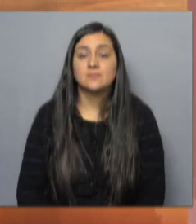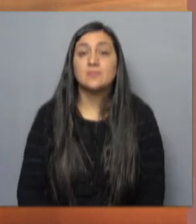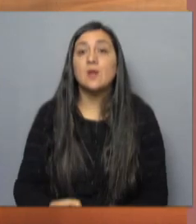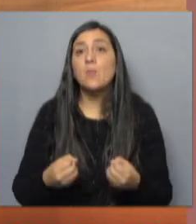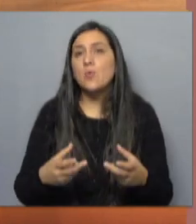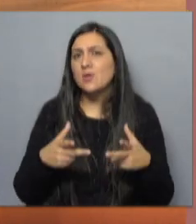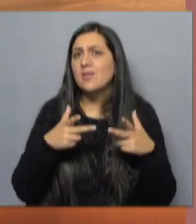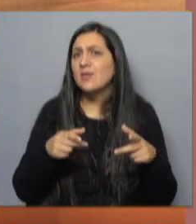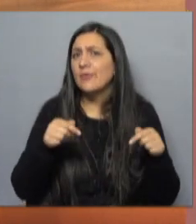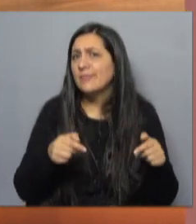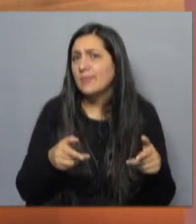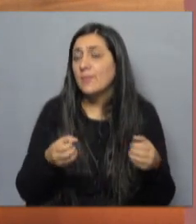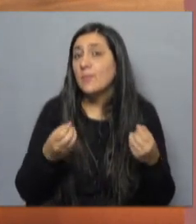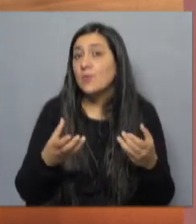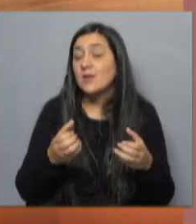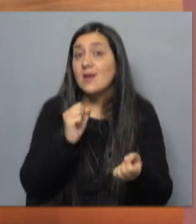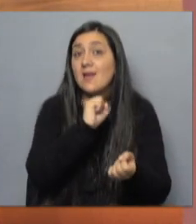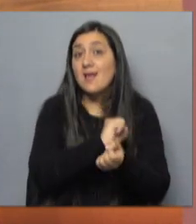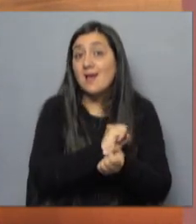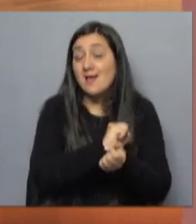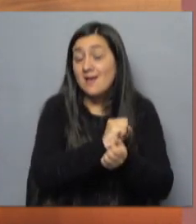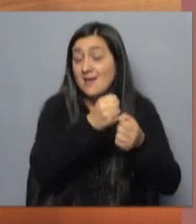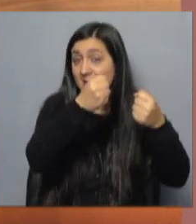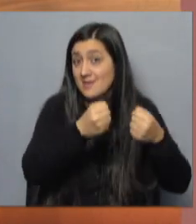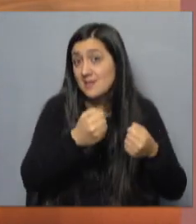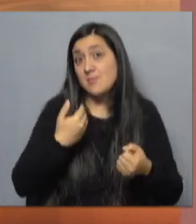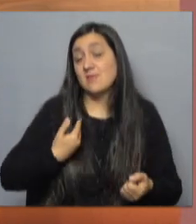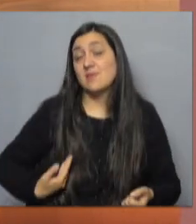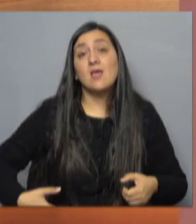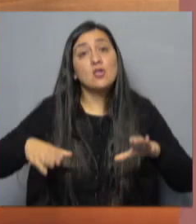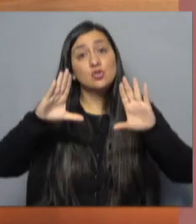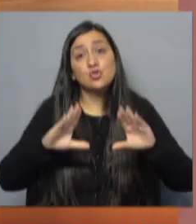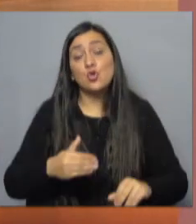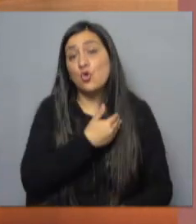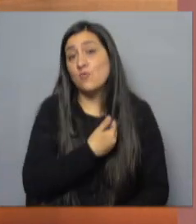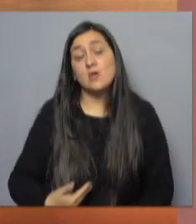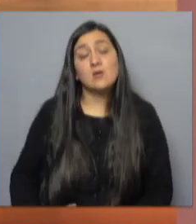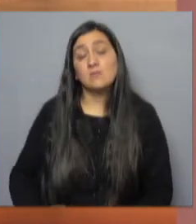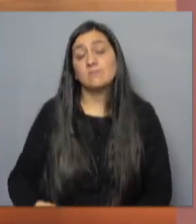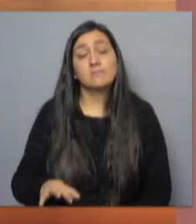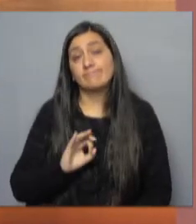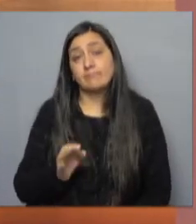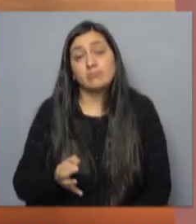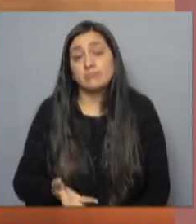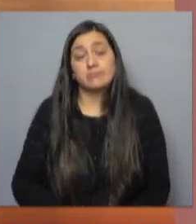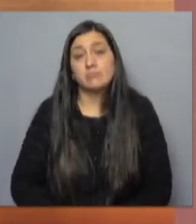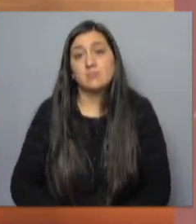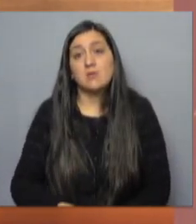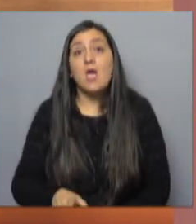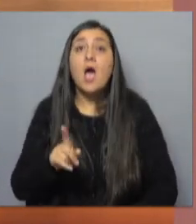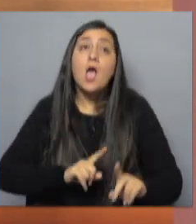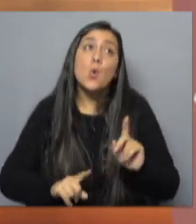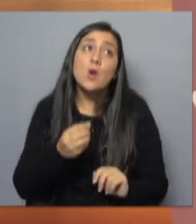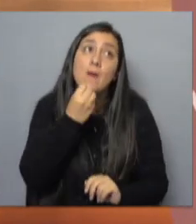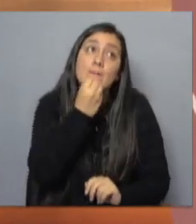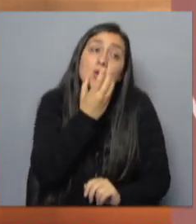¿Por qué digo esto? Porque las cárceles, lamentablemente, en todos los partidos políticos, en todos los gobiernos, fueron una porquería, lamentablemente. Algunas se mejoraron un poquito más por